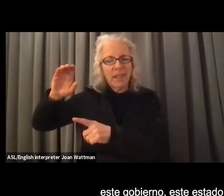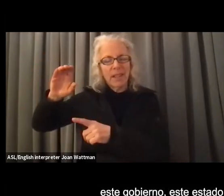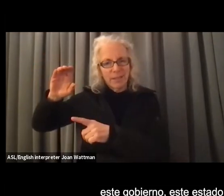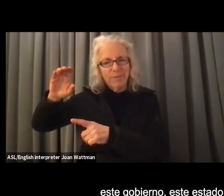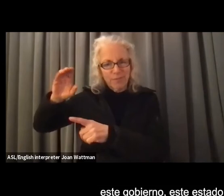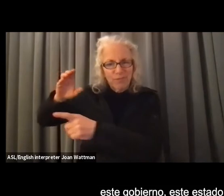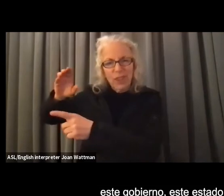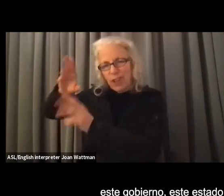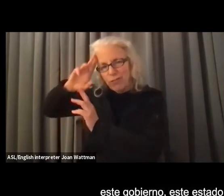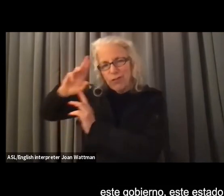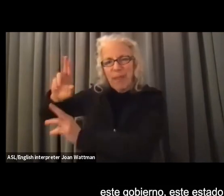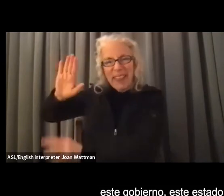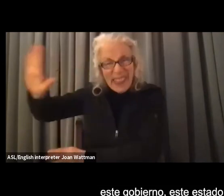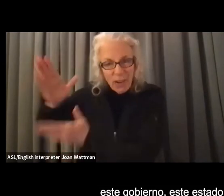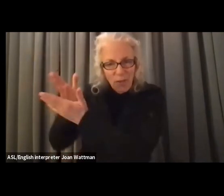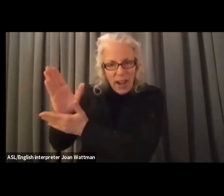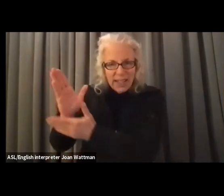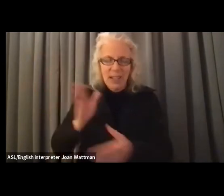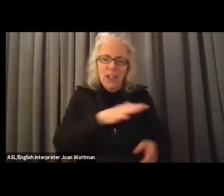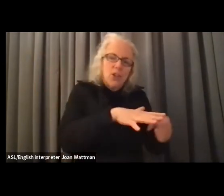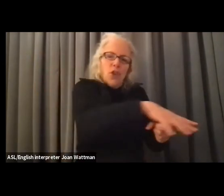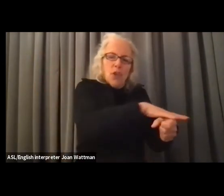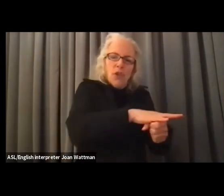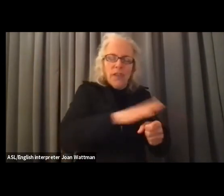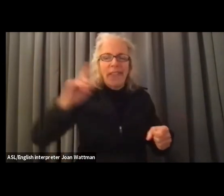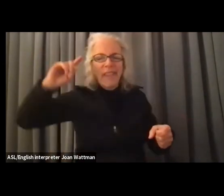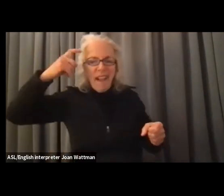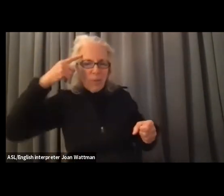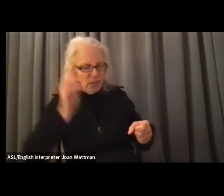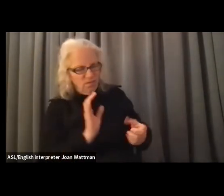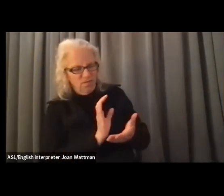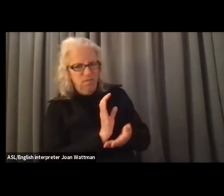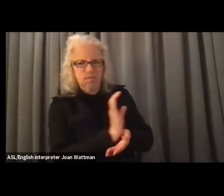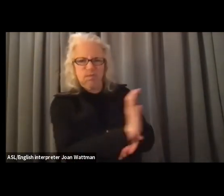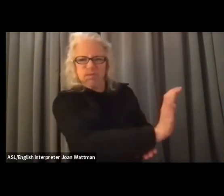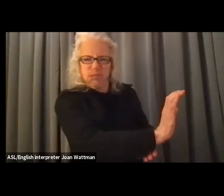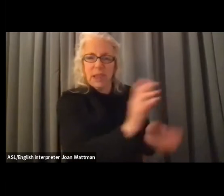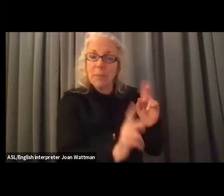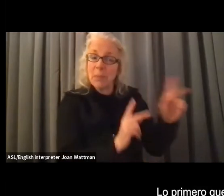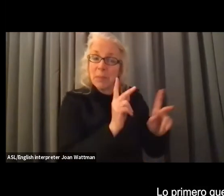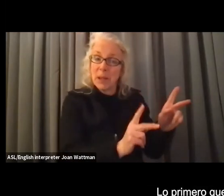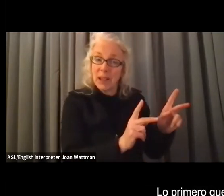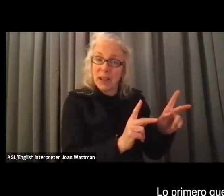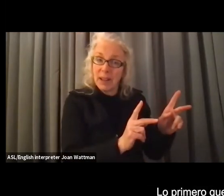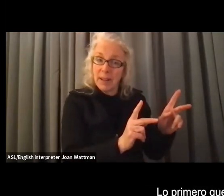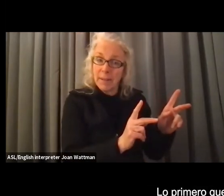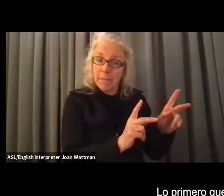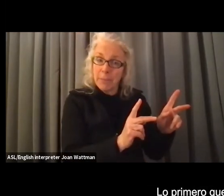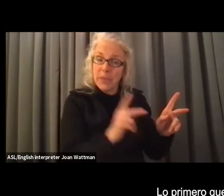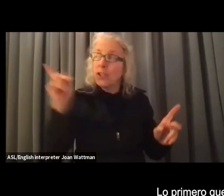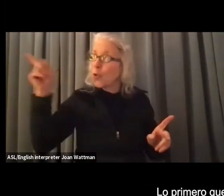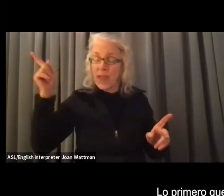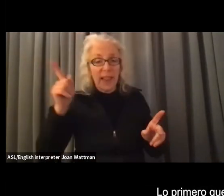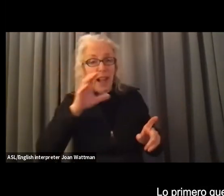de permanecer y al pueblo de la toma de permanecer en su territorio, lo primero que se nos